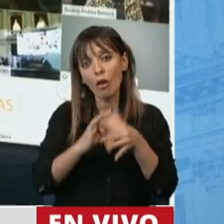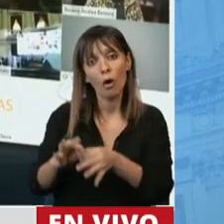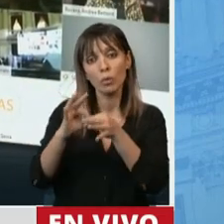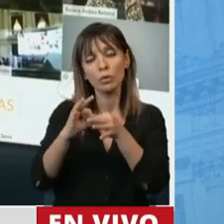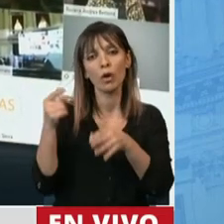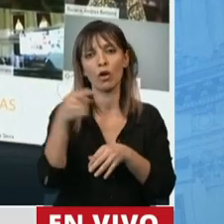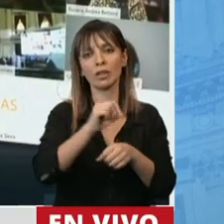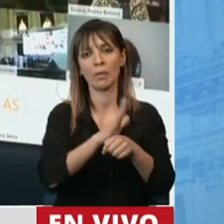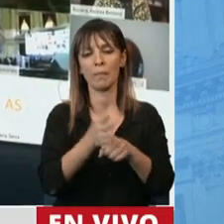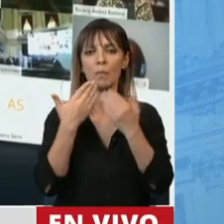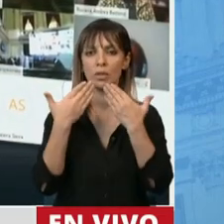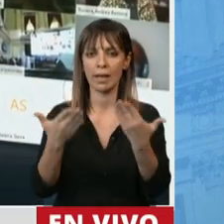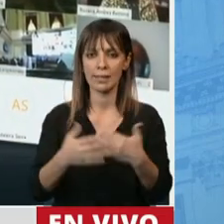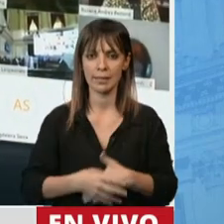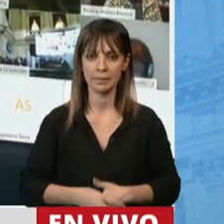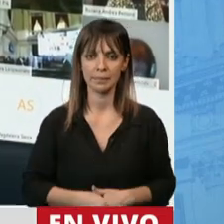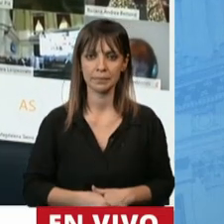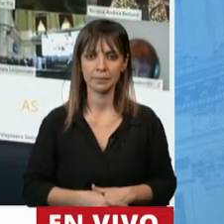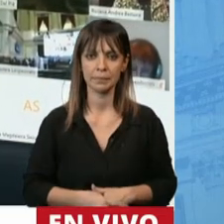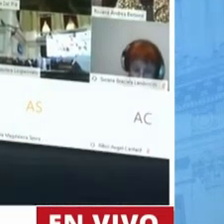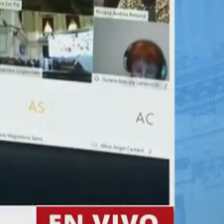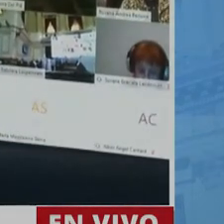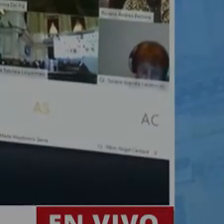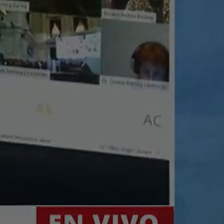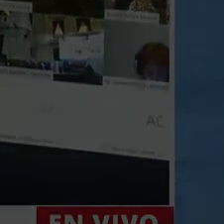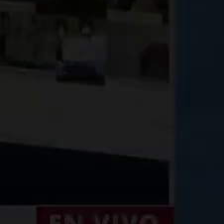juntos contra el coronavirus. Muchísimas gracias. Gracias, diputada.